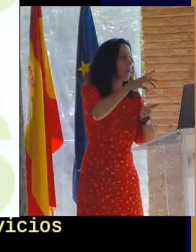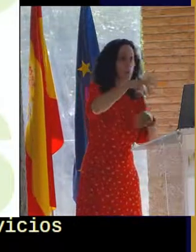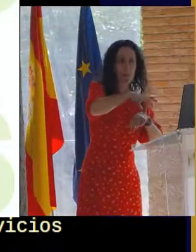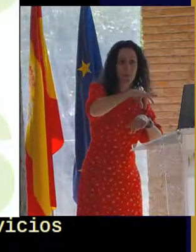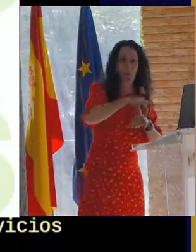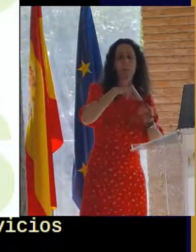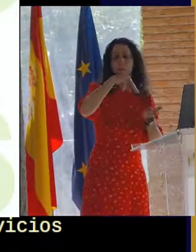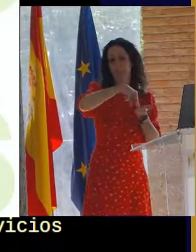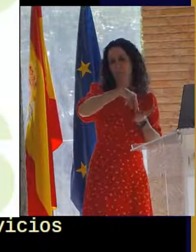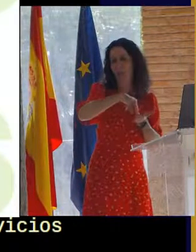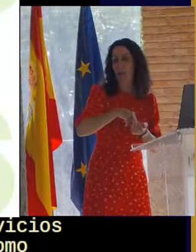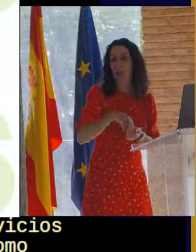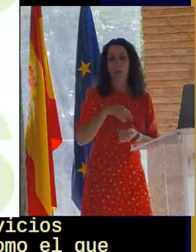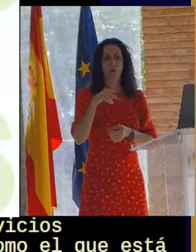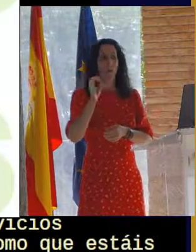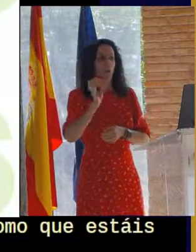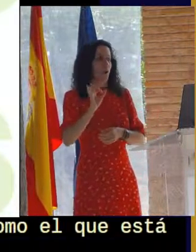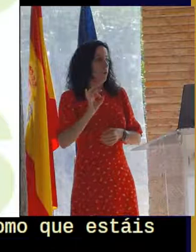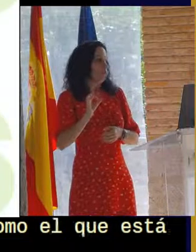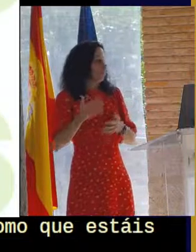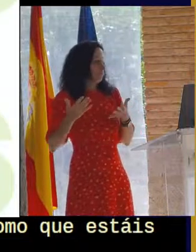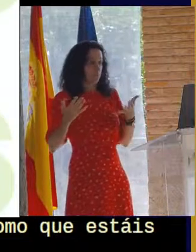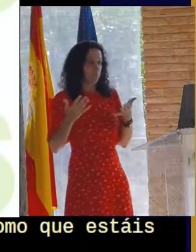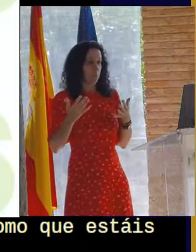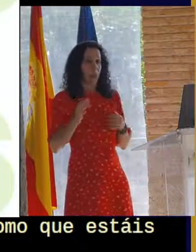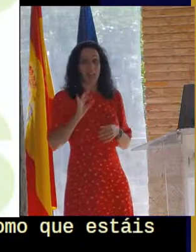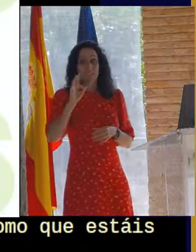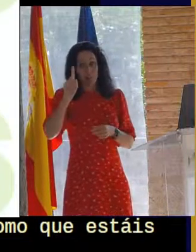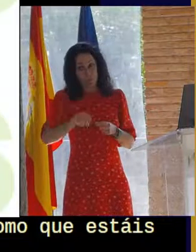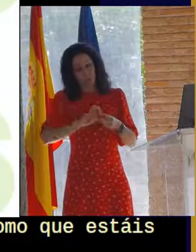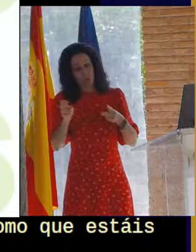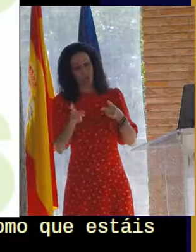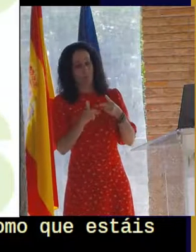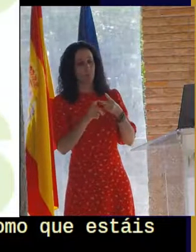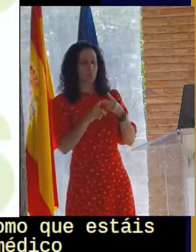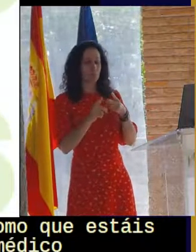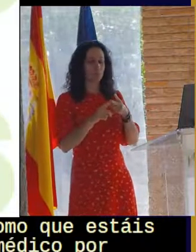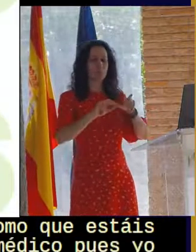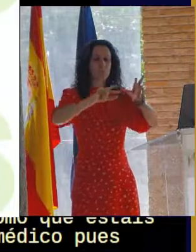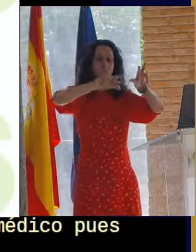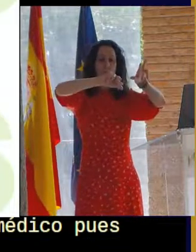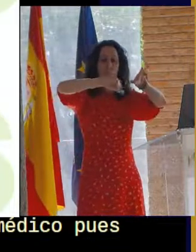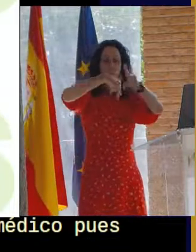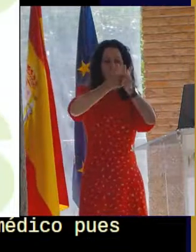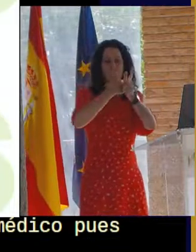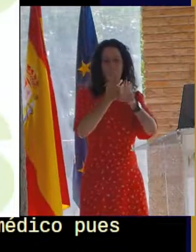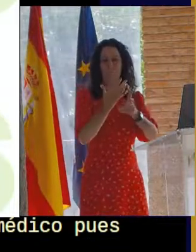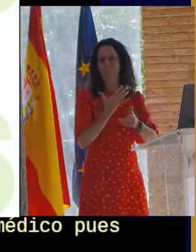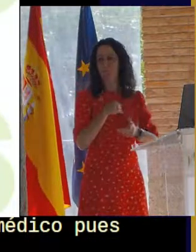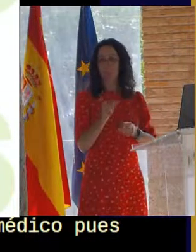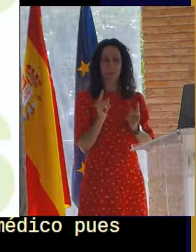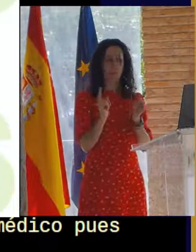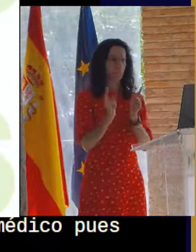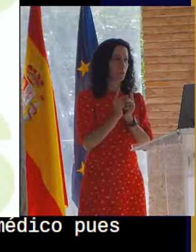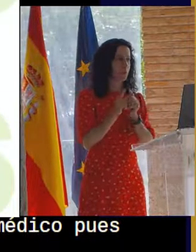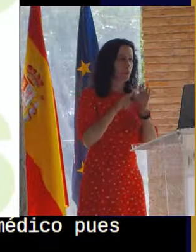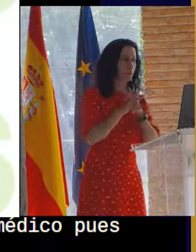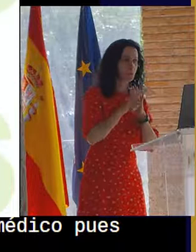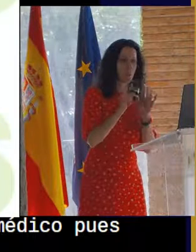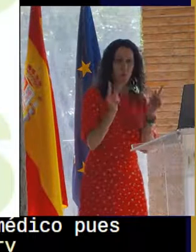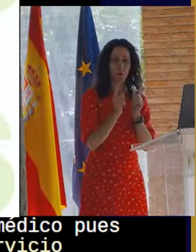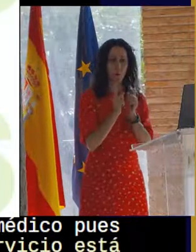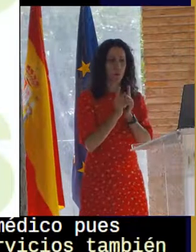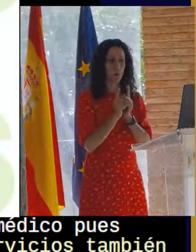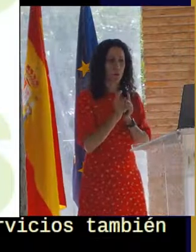uno es presencial como el que estáis viendo ahora mismo si va por ejemplo eh o voy al médico puedo llevar intérprete de forma presencial y luego hacen